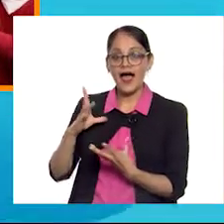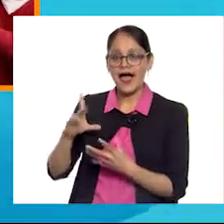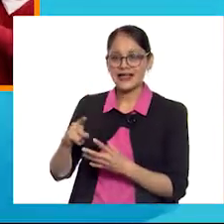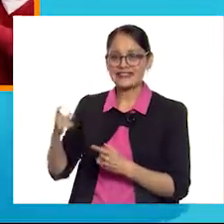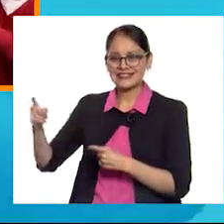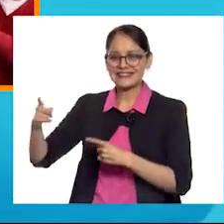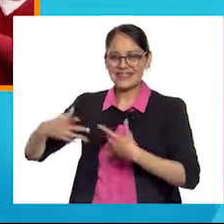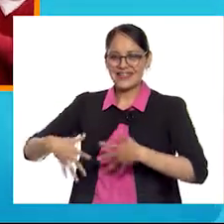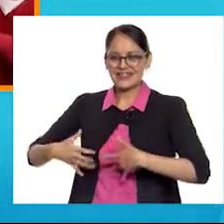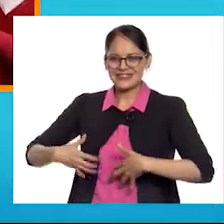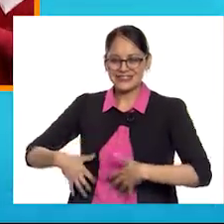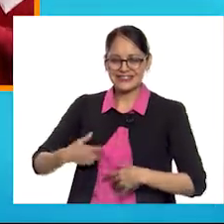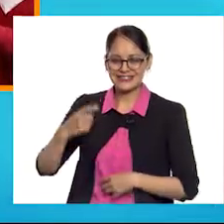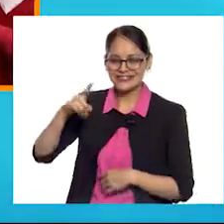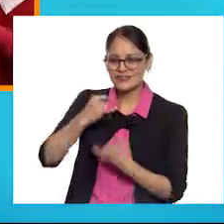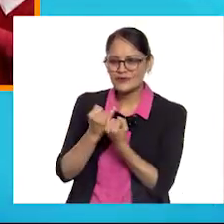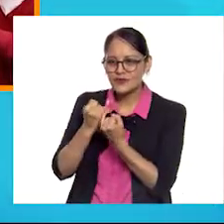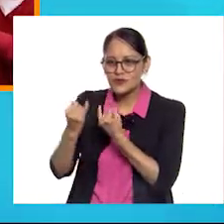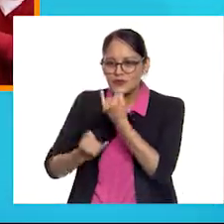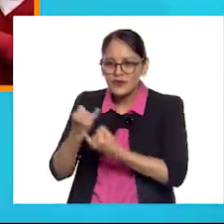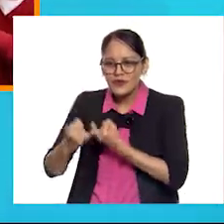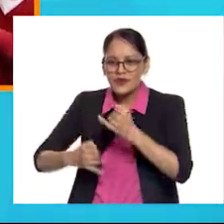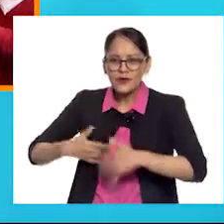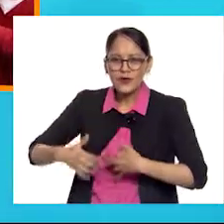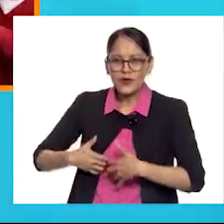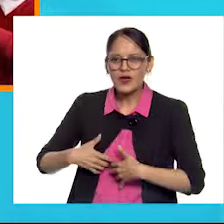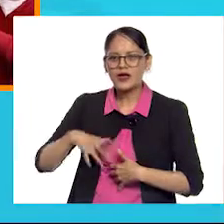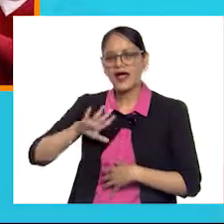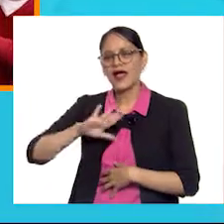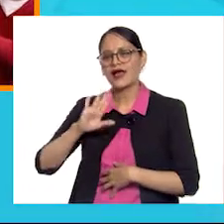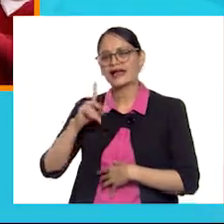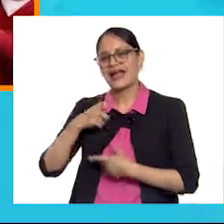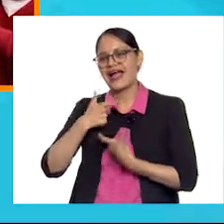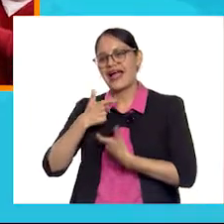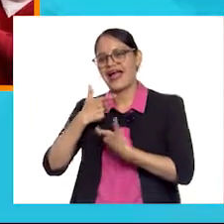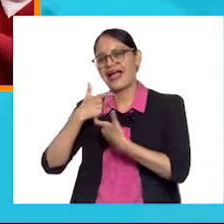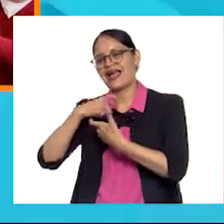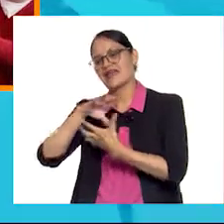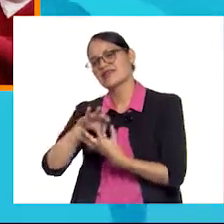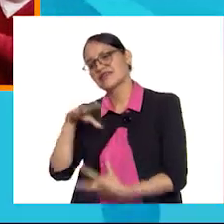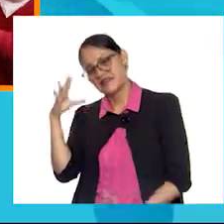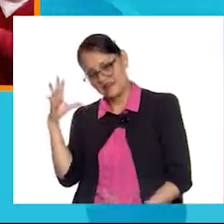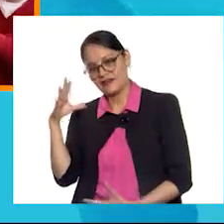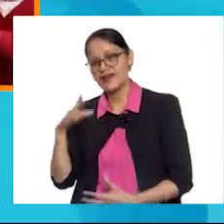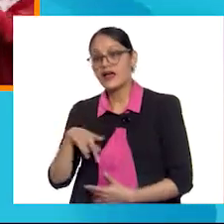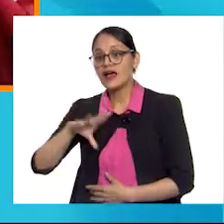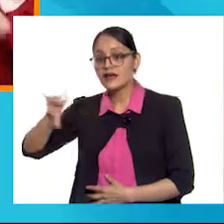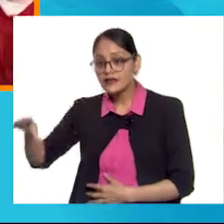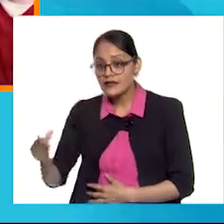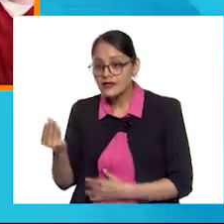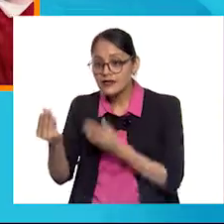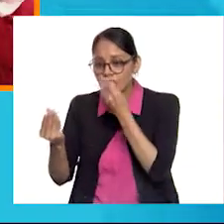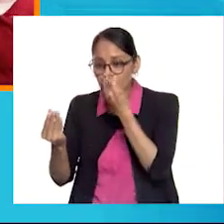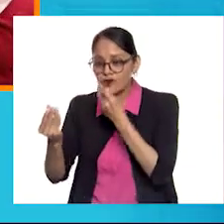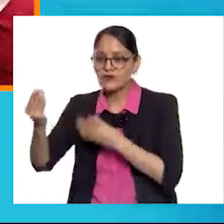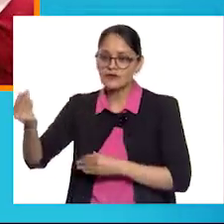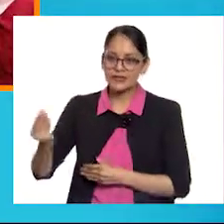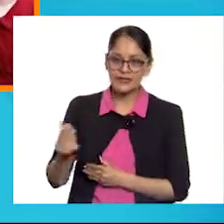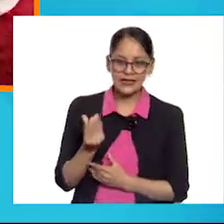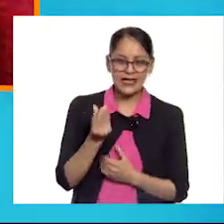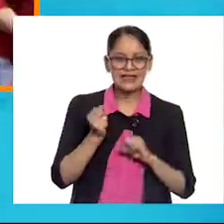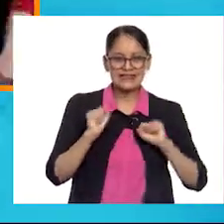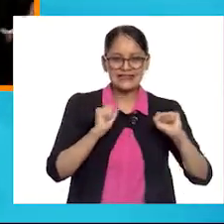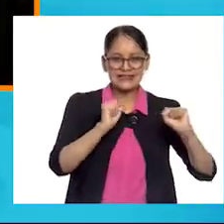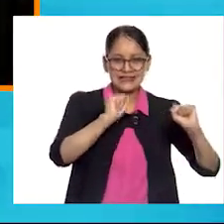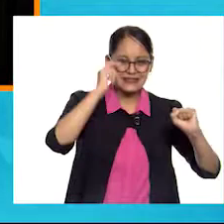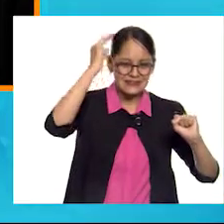muy bien, Puck. Así que el dragón murió de risa y él pudo obtener esa flor. Regresó rápidamente con el